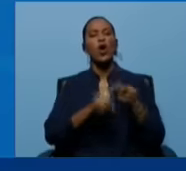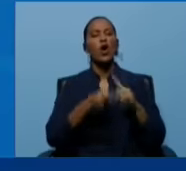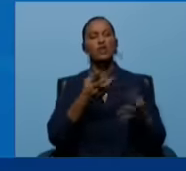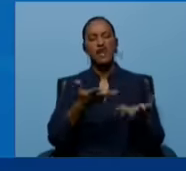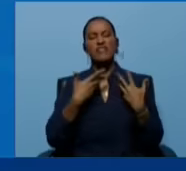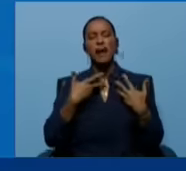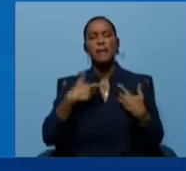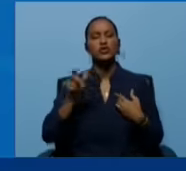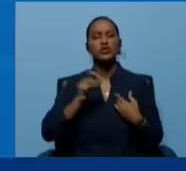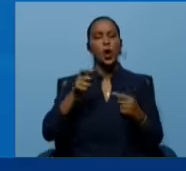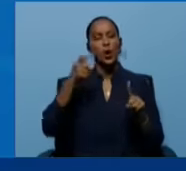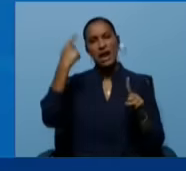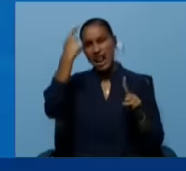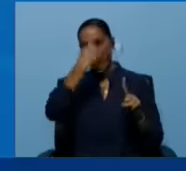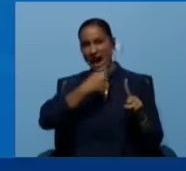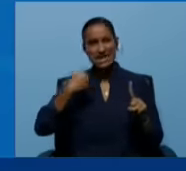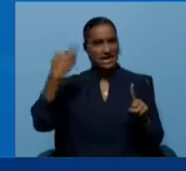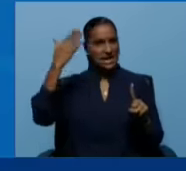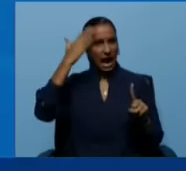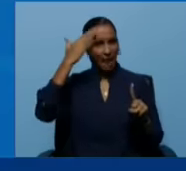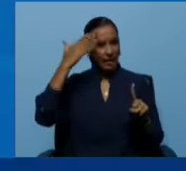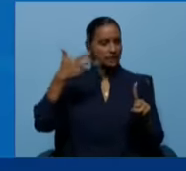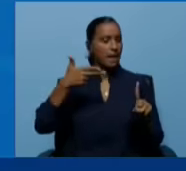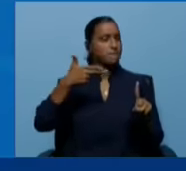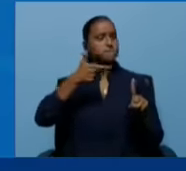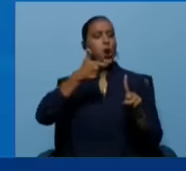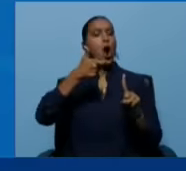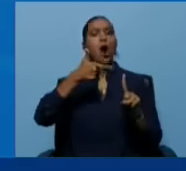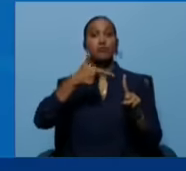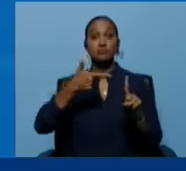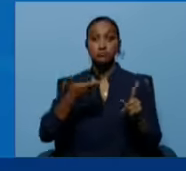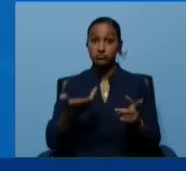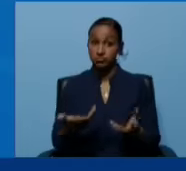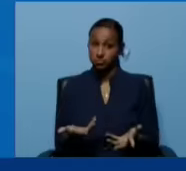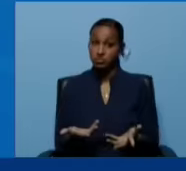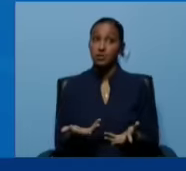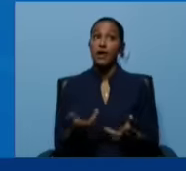Bueno, presidente Lucho, compañeros presidentes, Daniel,